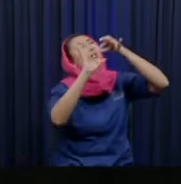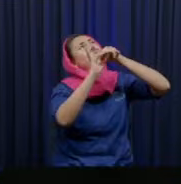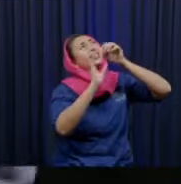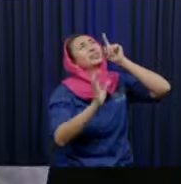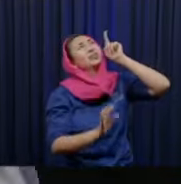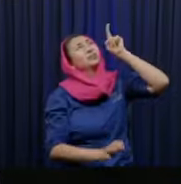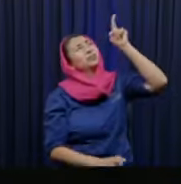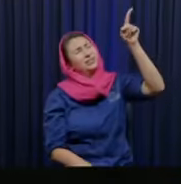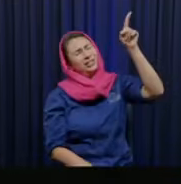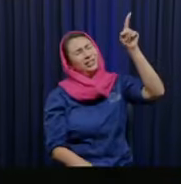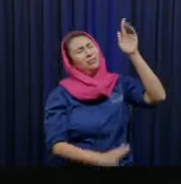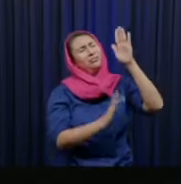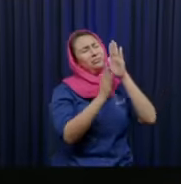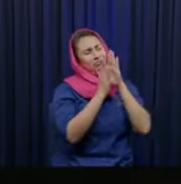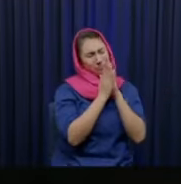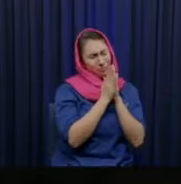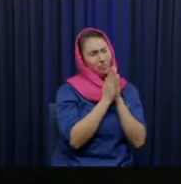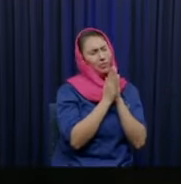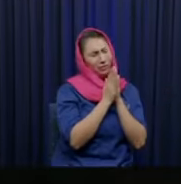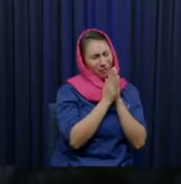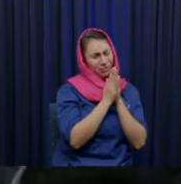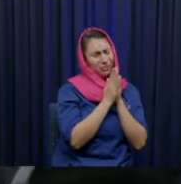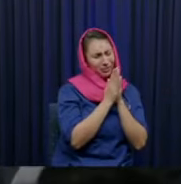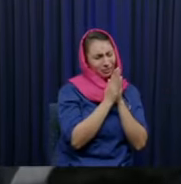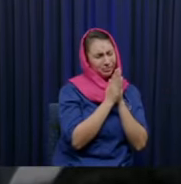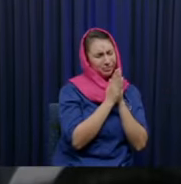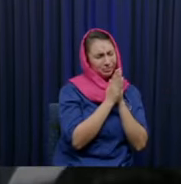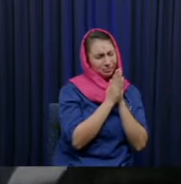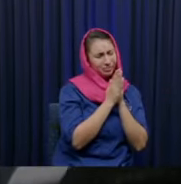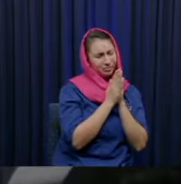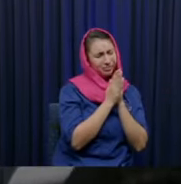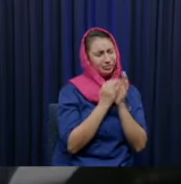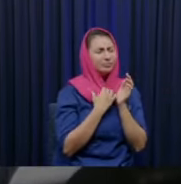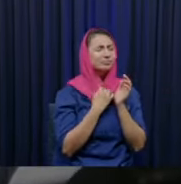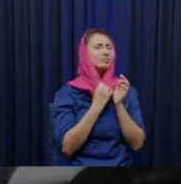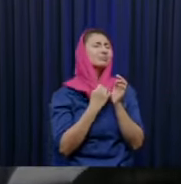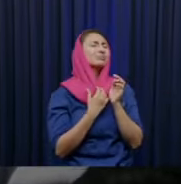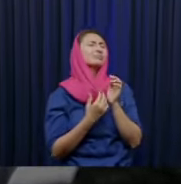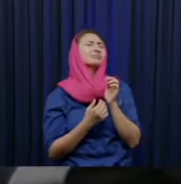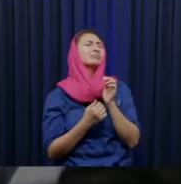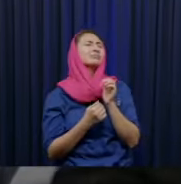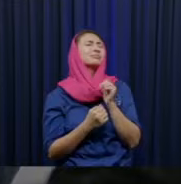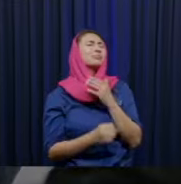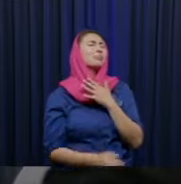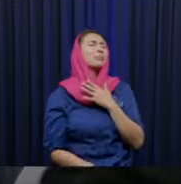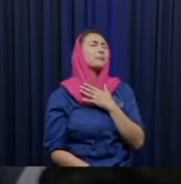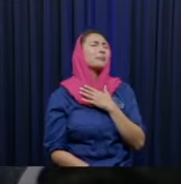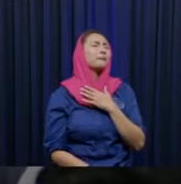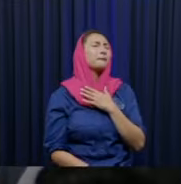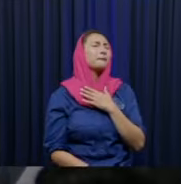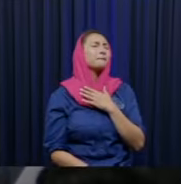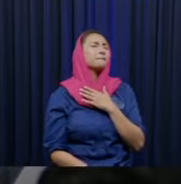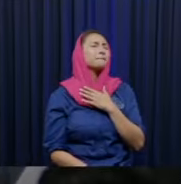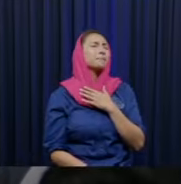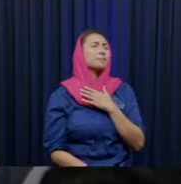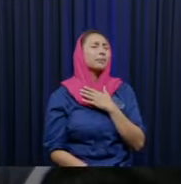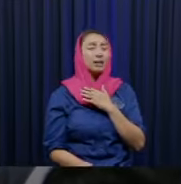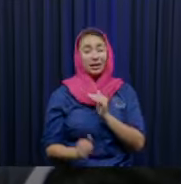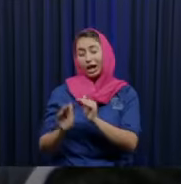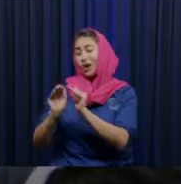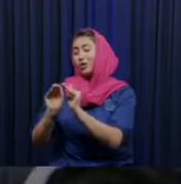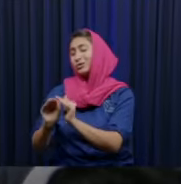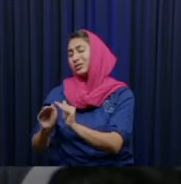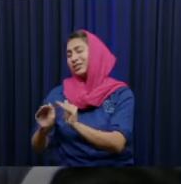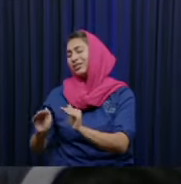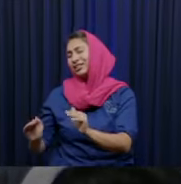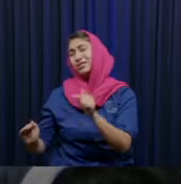que brote desde ahí, basado en tu palabra, Señor, basado en tu palabra, que haya un corazón de